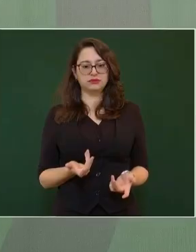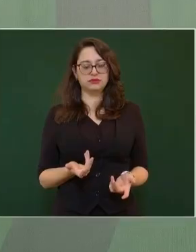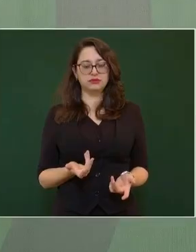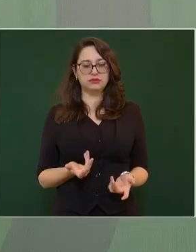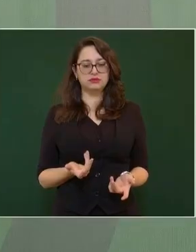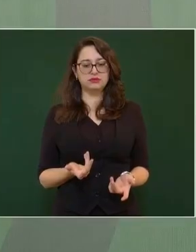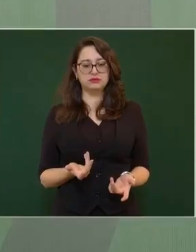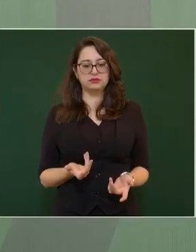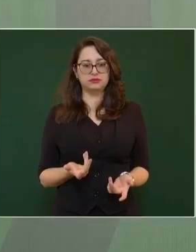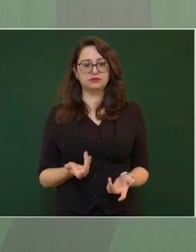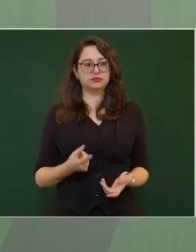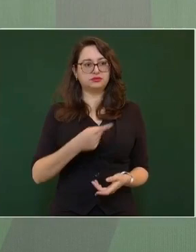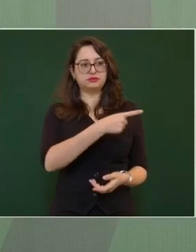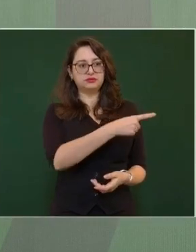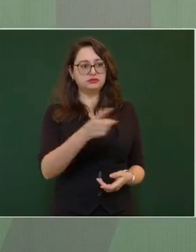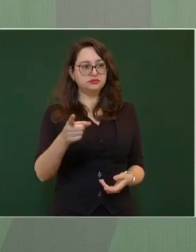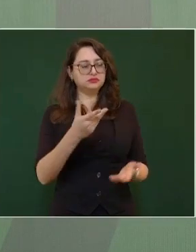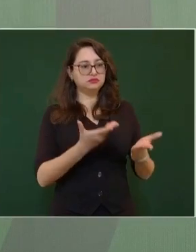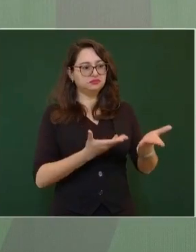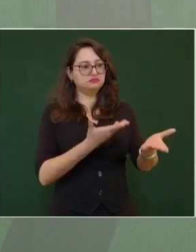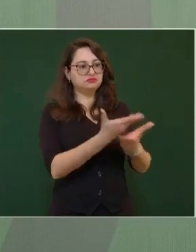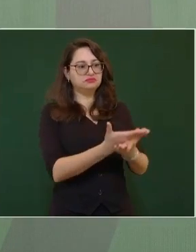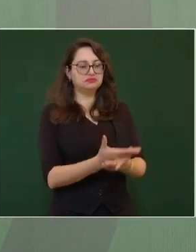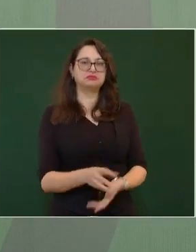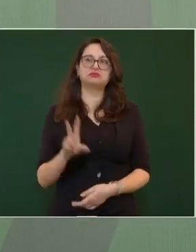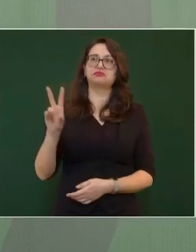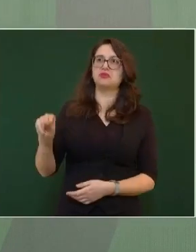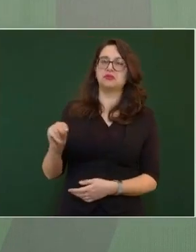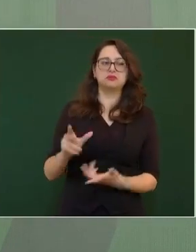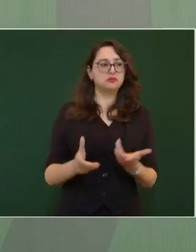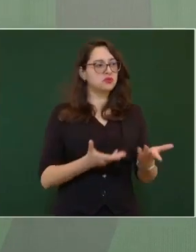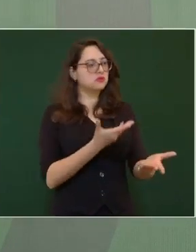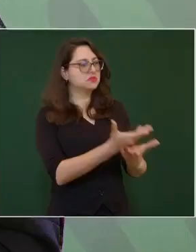solo en el no, no, no, no, no, no, no, no, no,